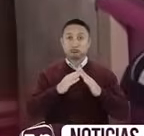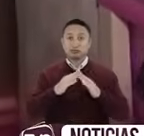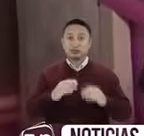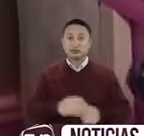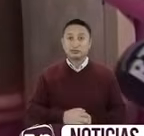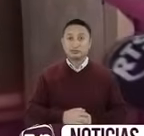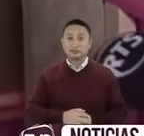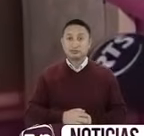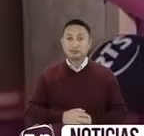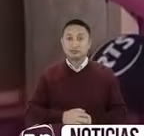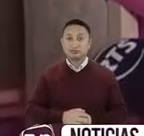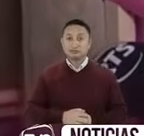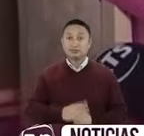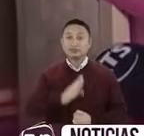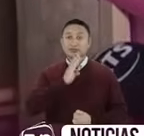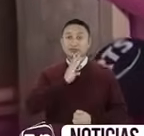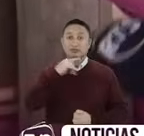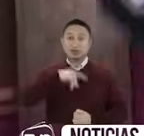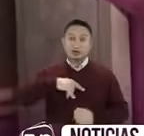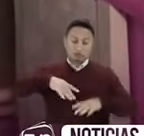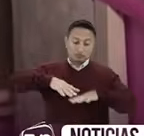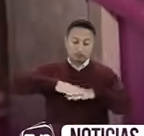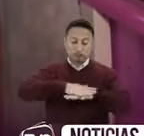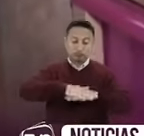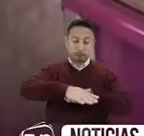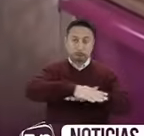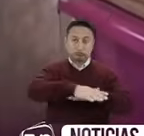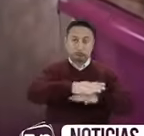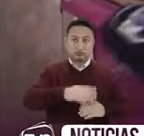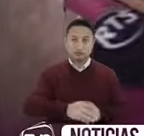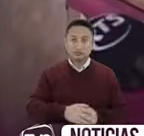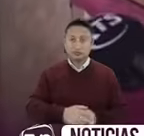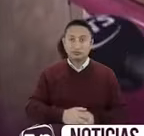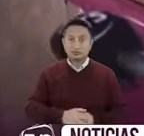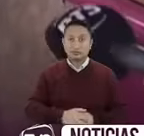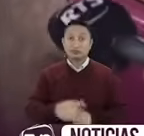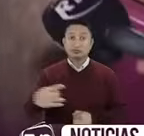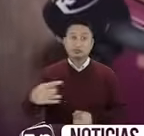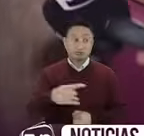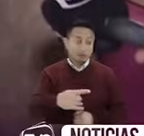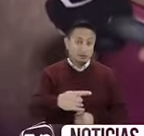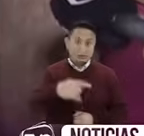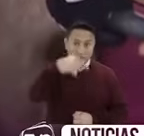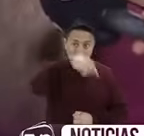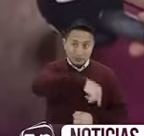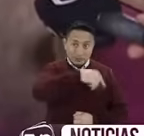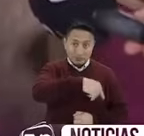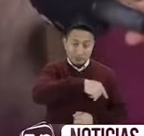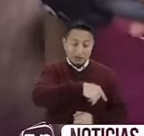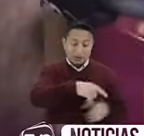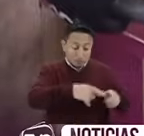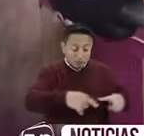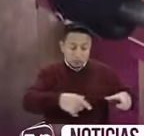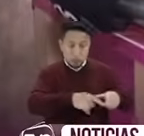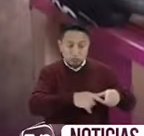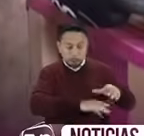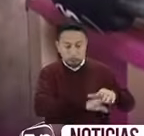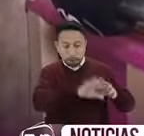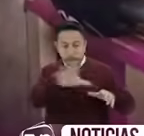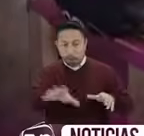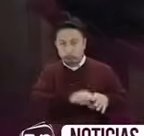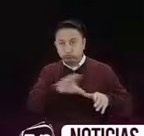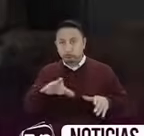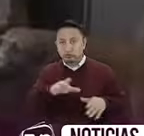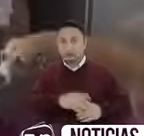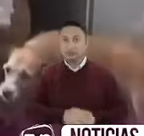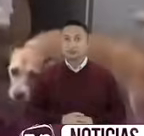entraba. O sea, se le metió el agua por todas partes. Sí, por las llaves, por ahí, por aquí, por esos huecos de ahí entraban. Todo esto se llenó. ¿Y